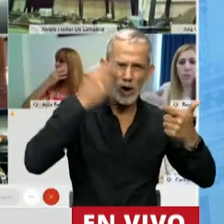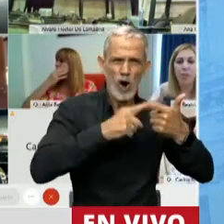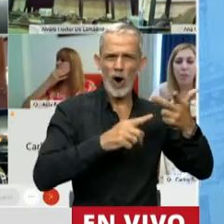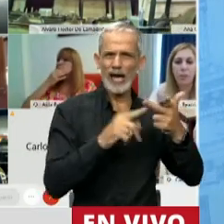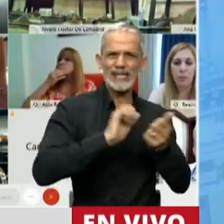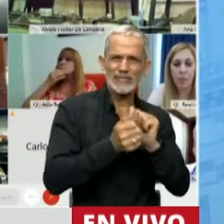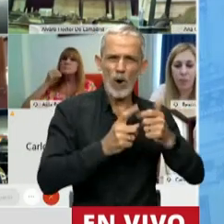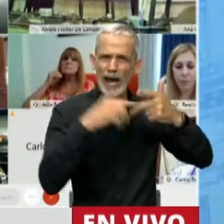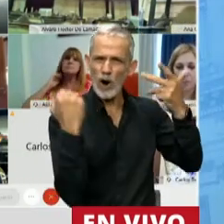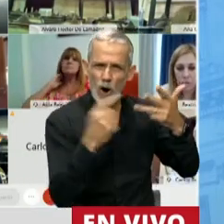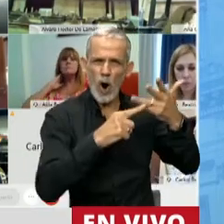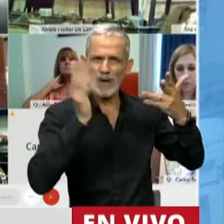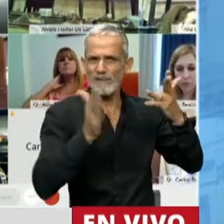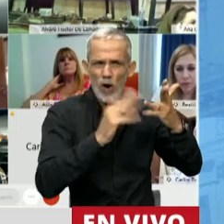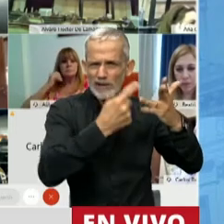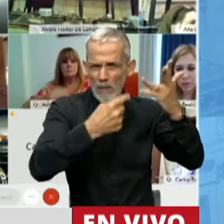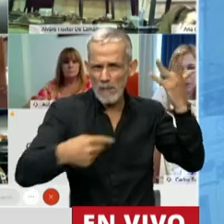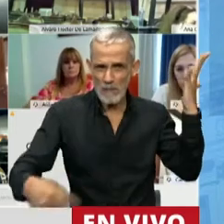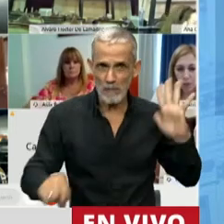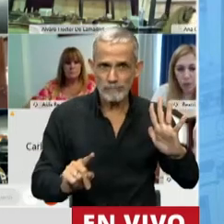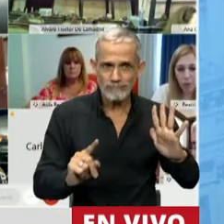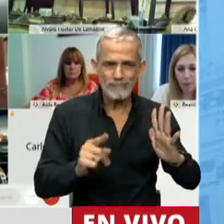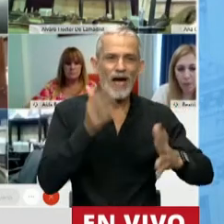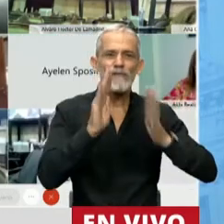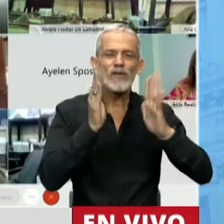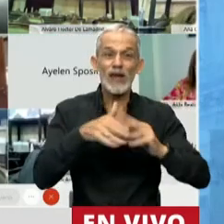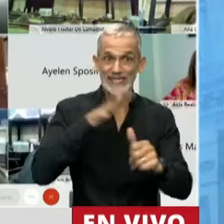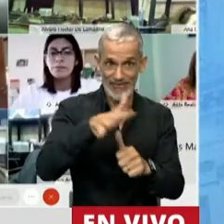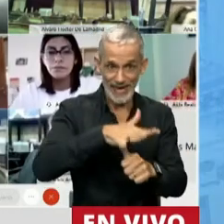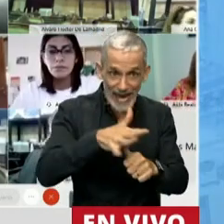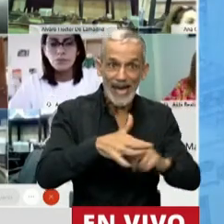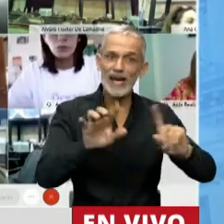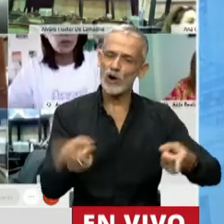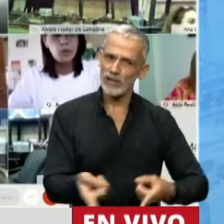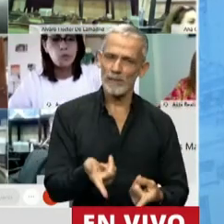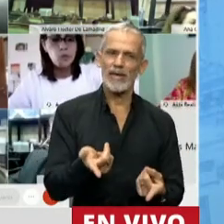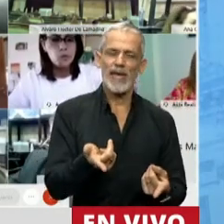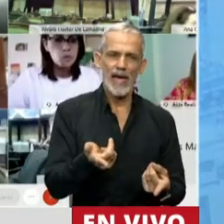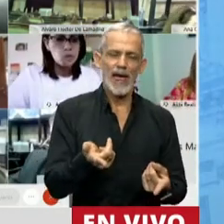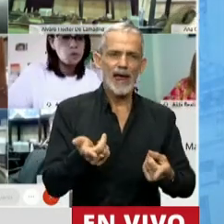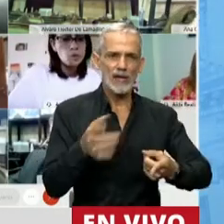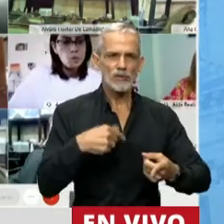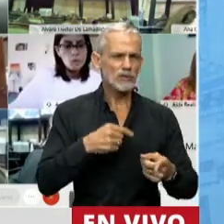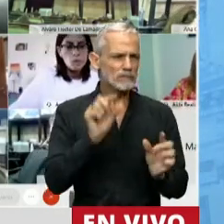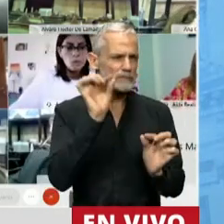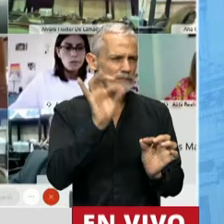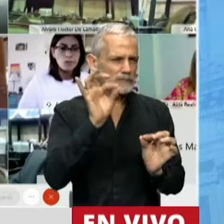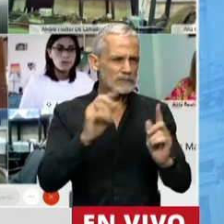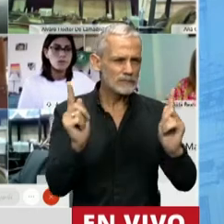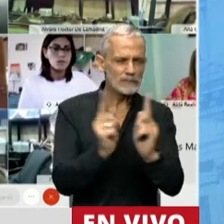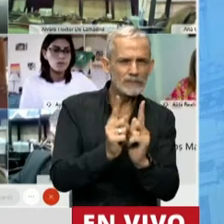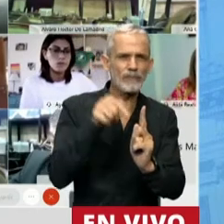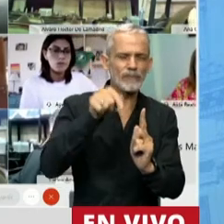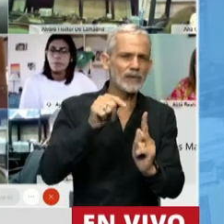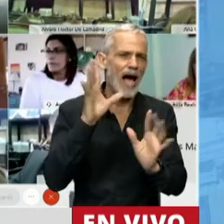psicológica, sexual, económica, habla específicamente de la violencia de género y en particular me quiero detener en algo que han dicho, pero